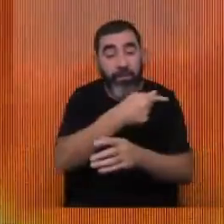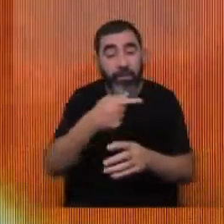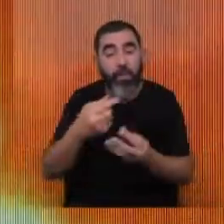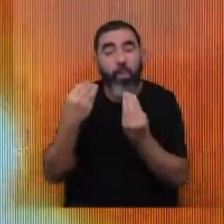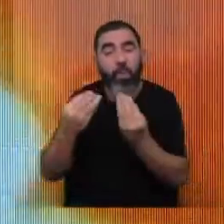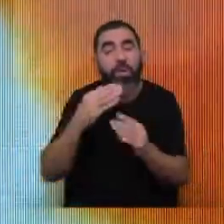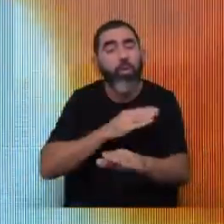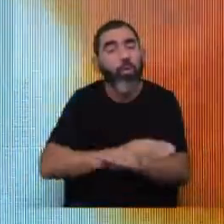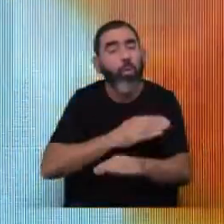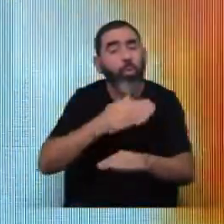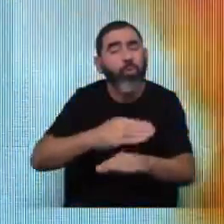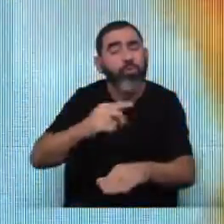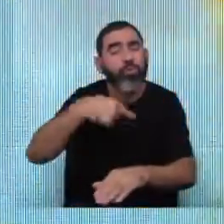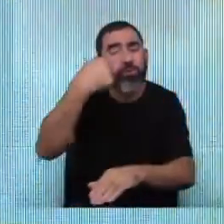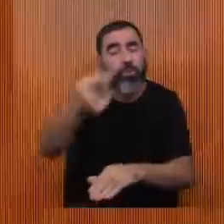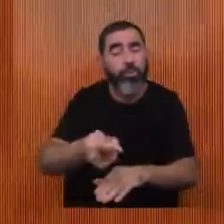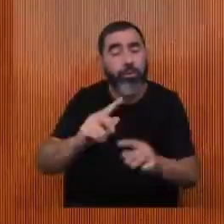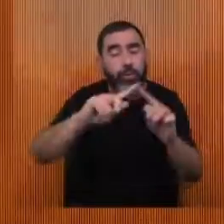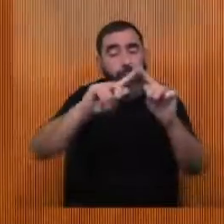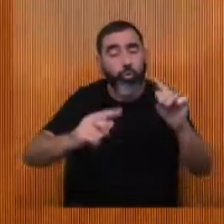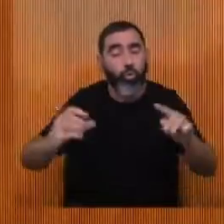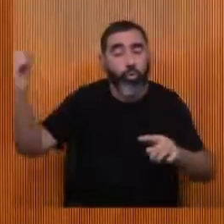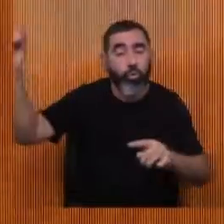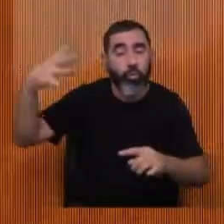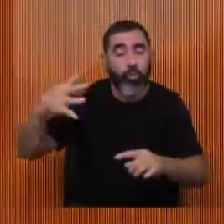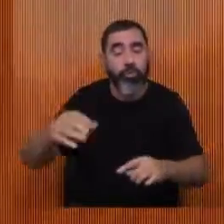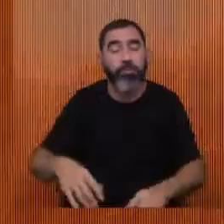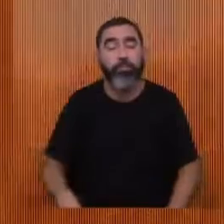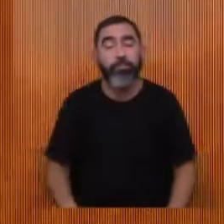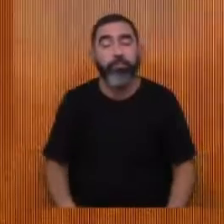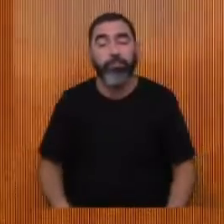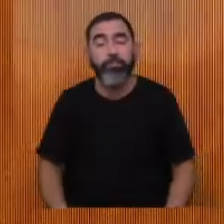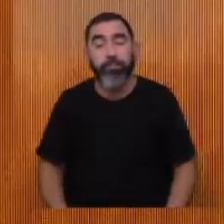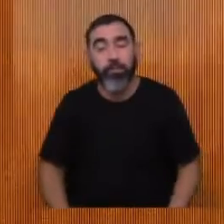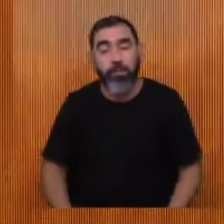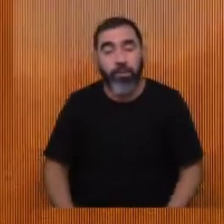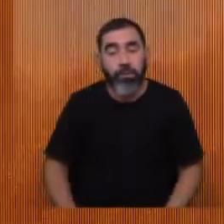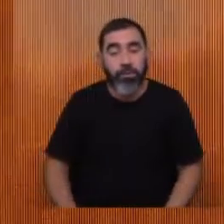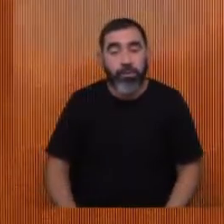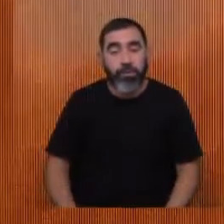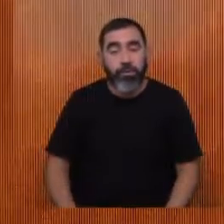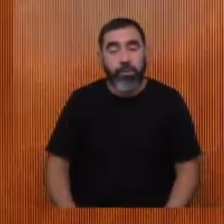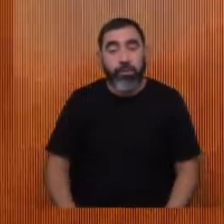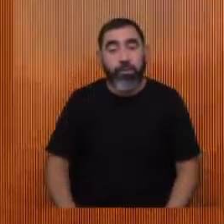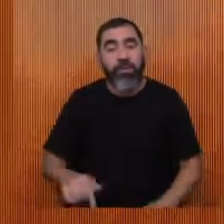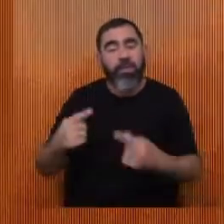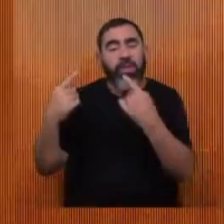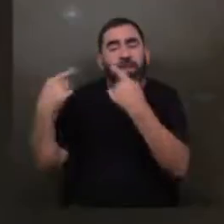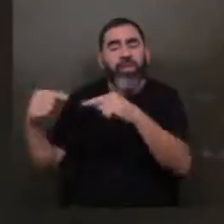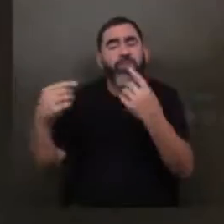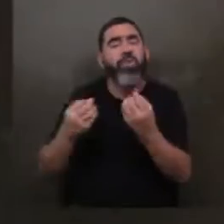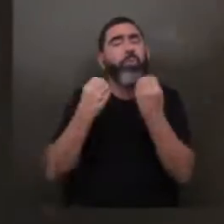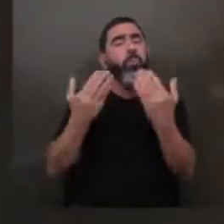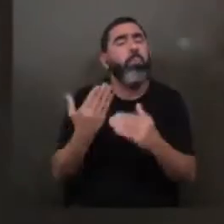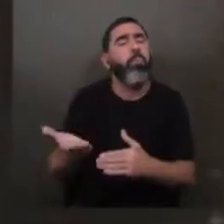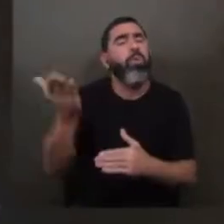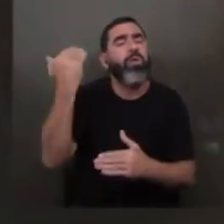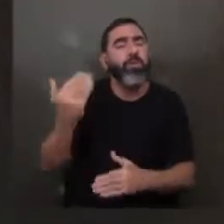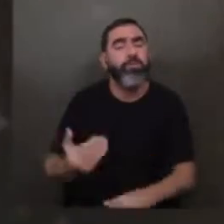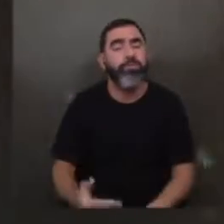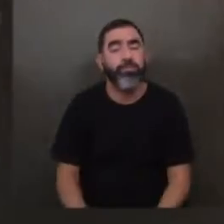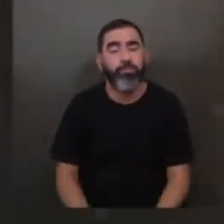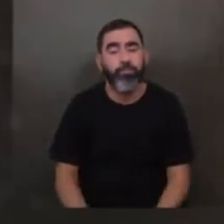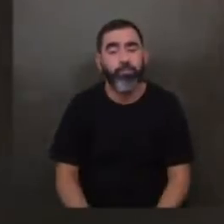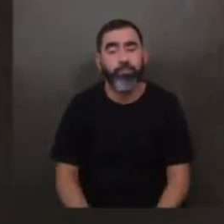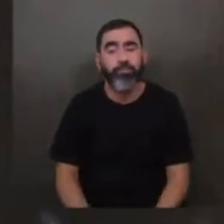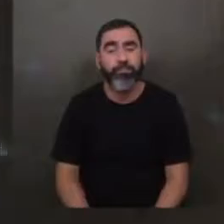son las consecuencias de las tormentas solares? ¿Y qué particularidad tiene esta, que es diferente a la de otros años? Eso es lo que nos contó